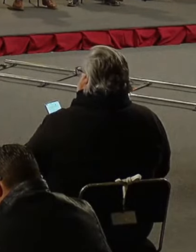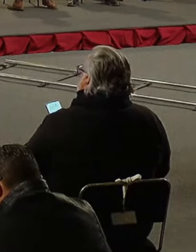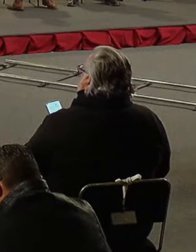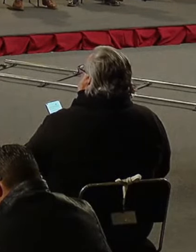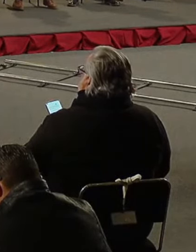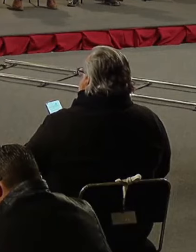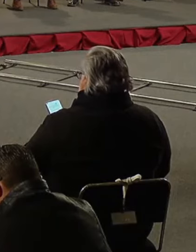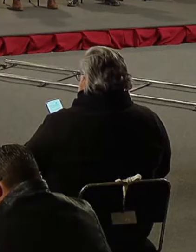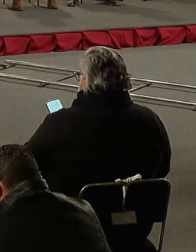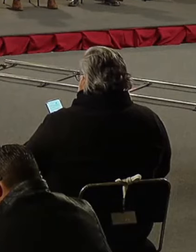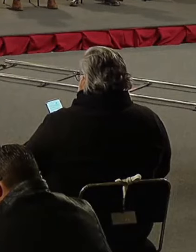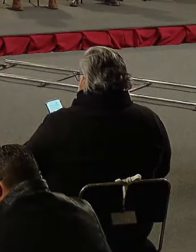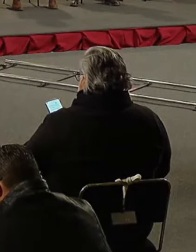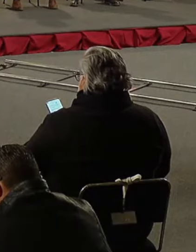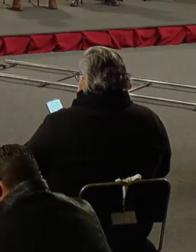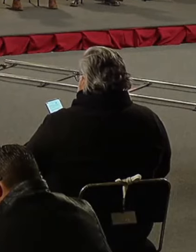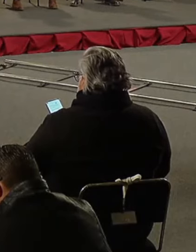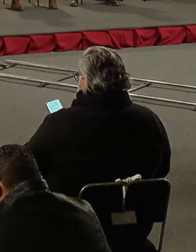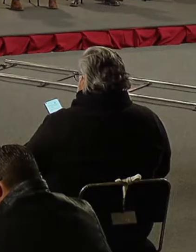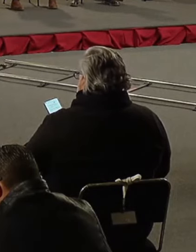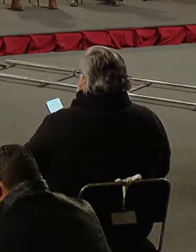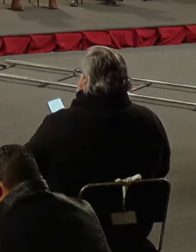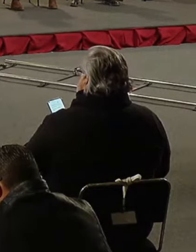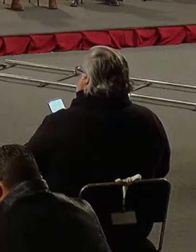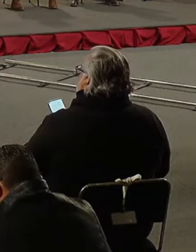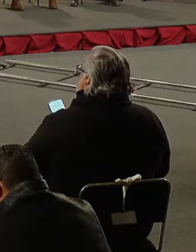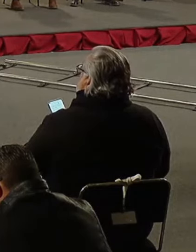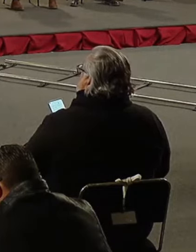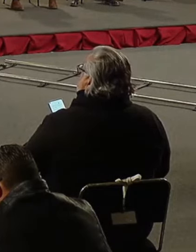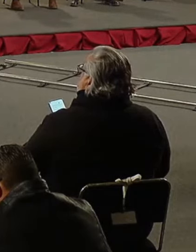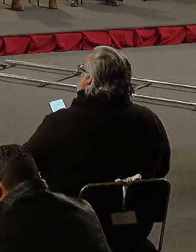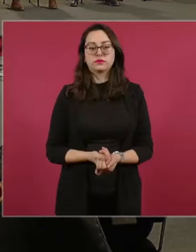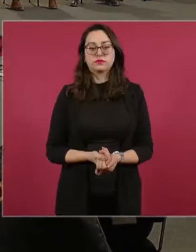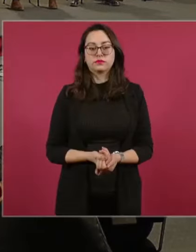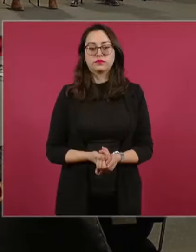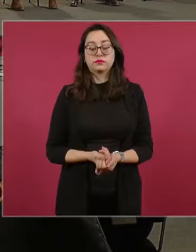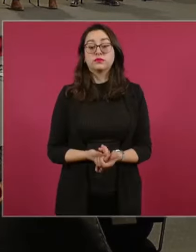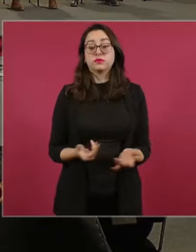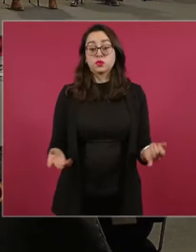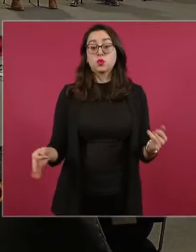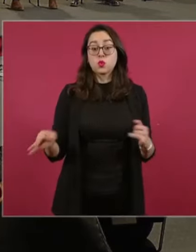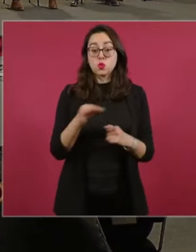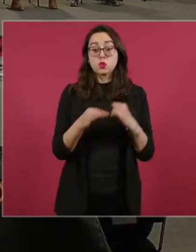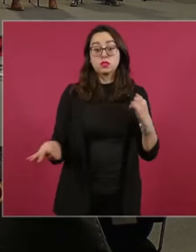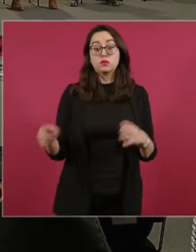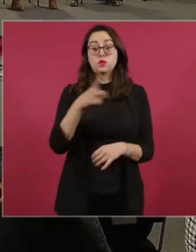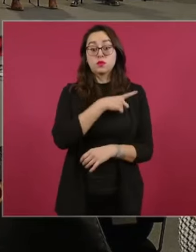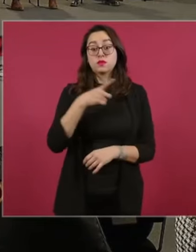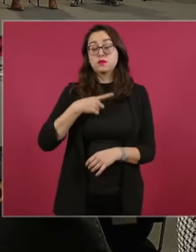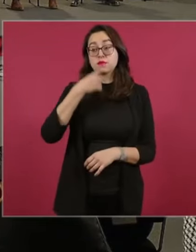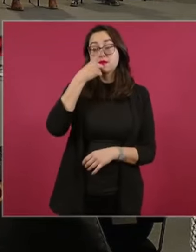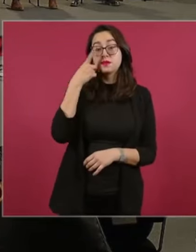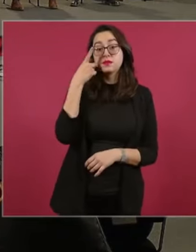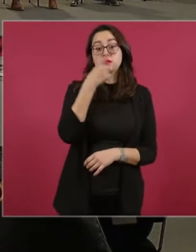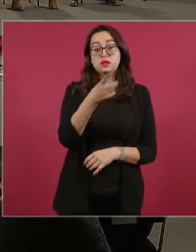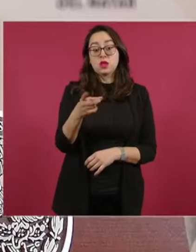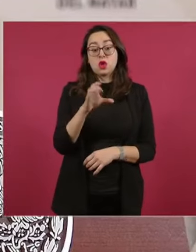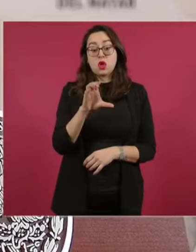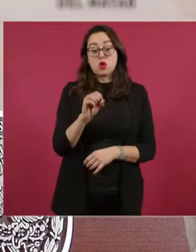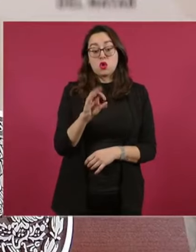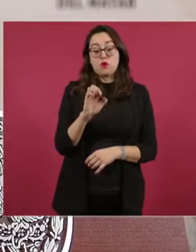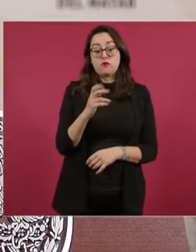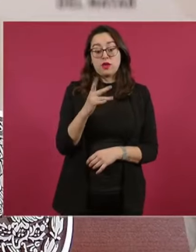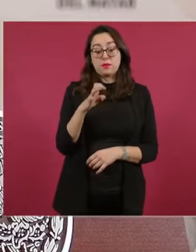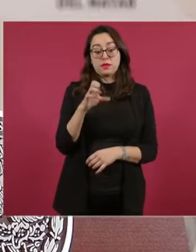Por último, compañeros y compañeras de la prensa, vale la pena recordar que las autorizaciones emitidas por COFEPRIS no sólo son